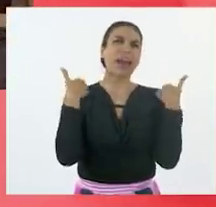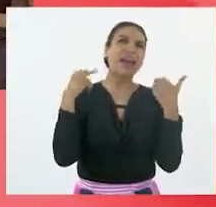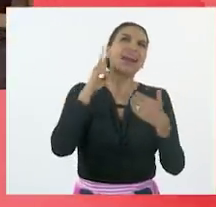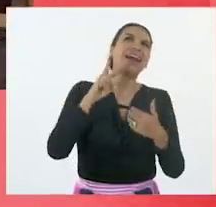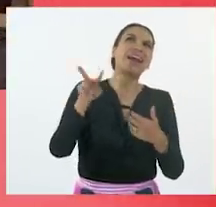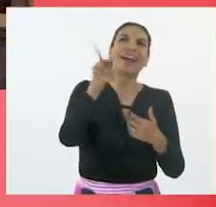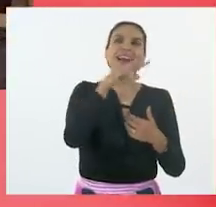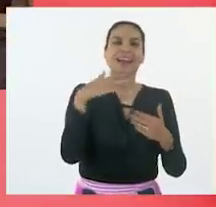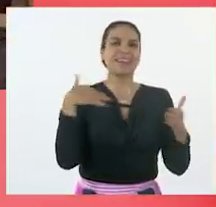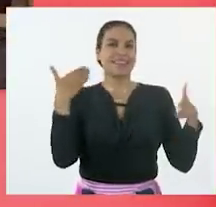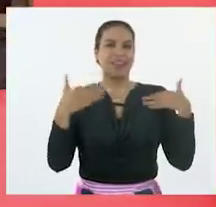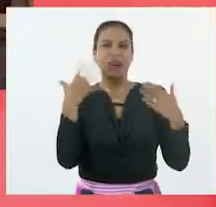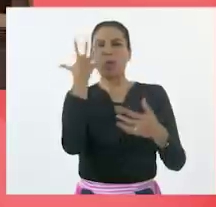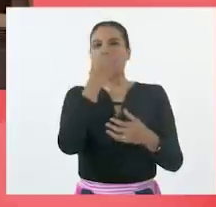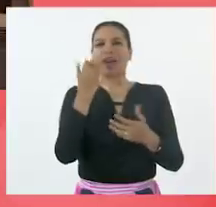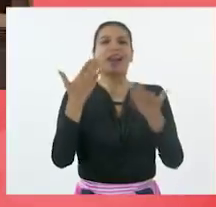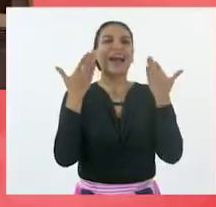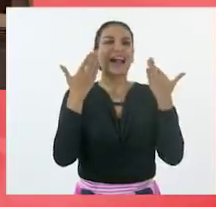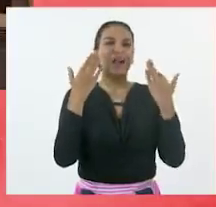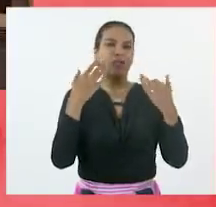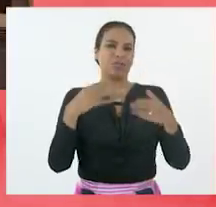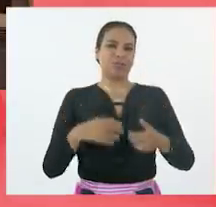disfrutar de su excelente clima.